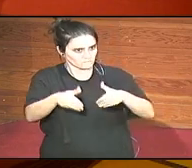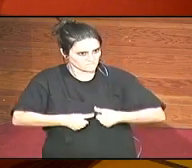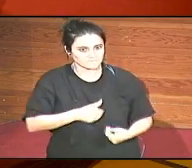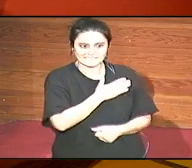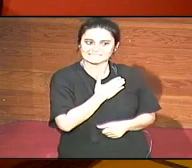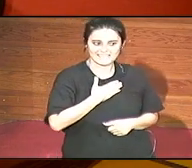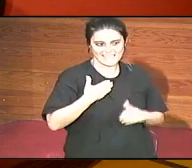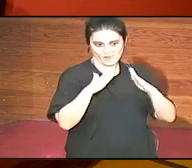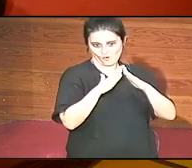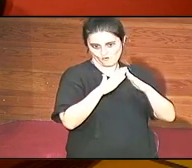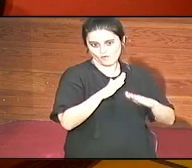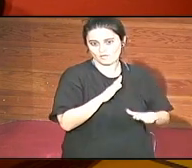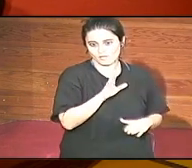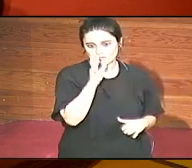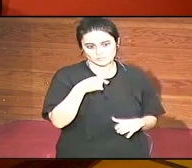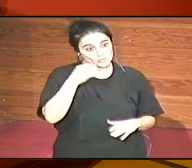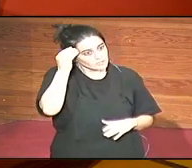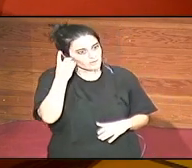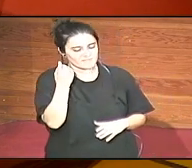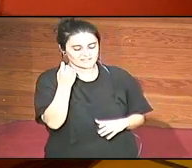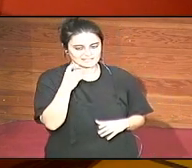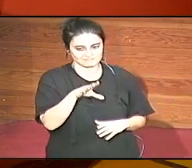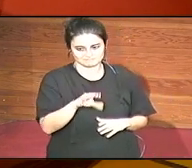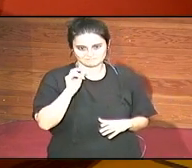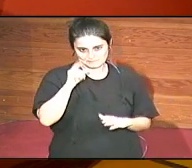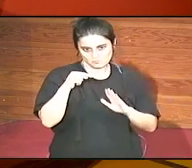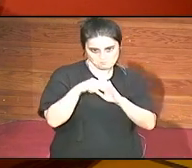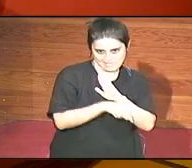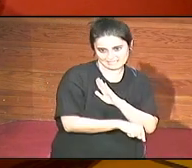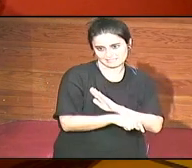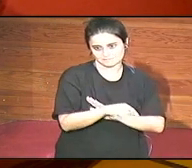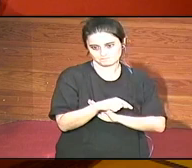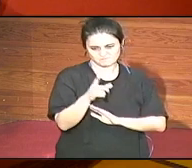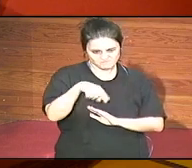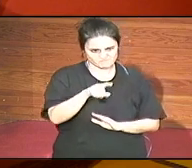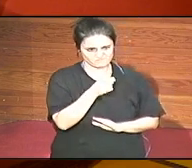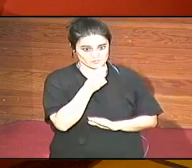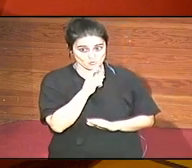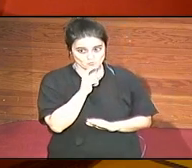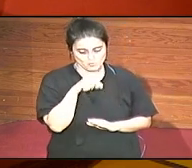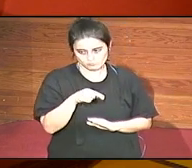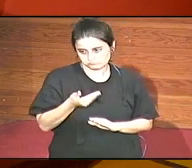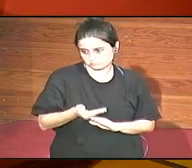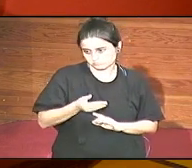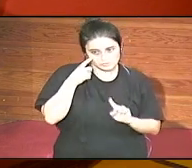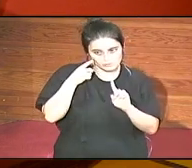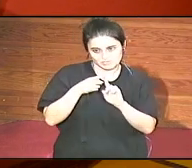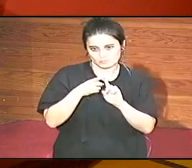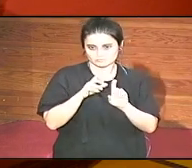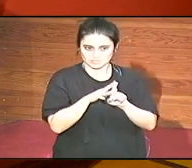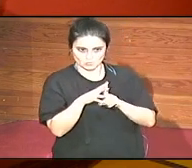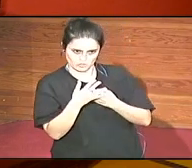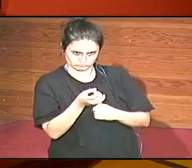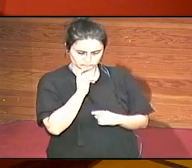esa cuestión de de tender puentes de entender un poco más cómo son es importante para entender también la complejidad de estas cosas antes